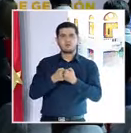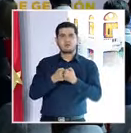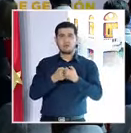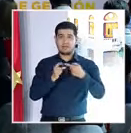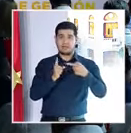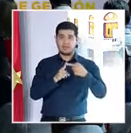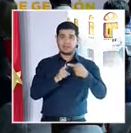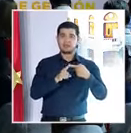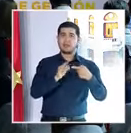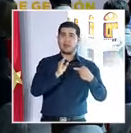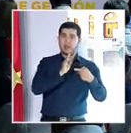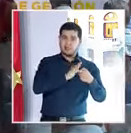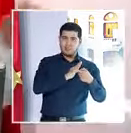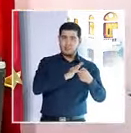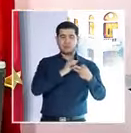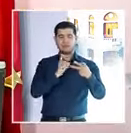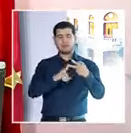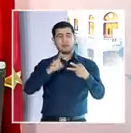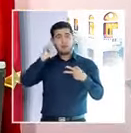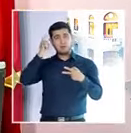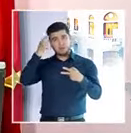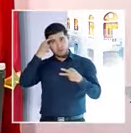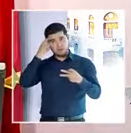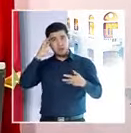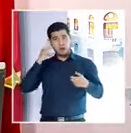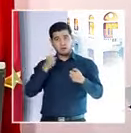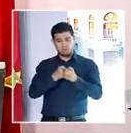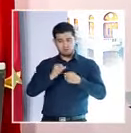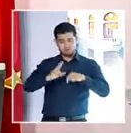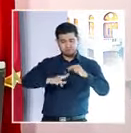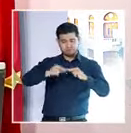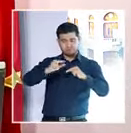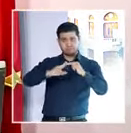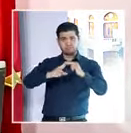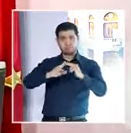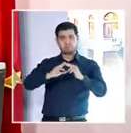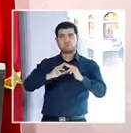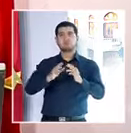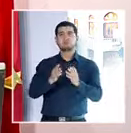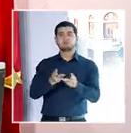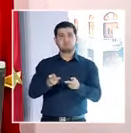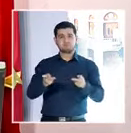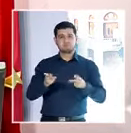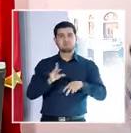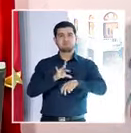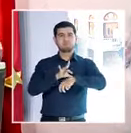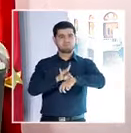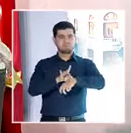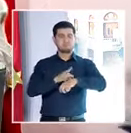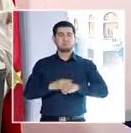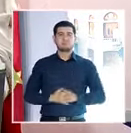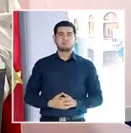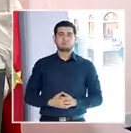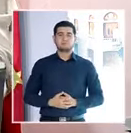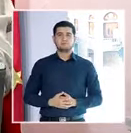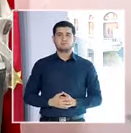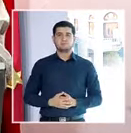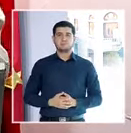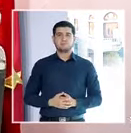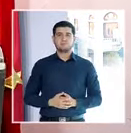administraciones municipales. Resaltar de manera importante el componente